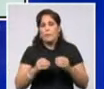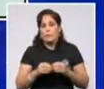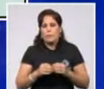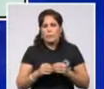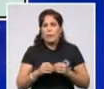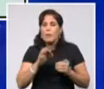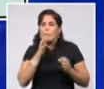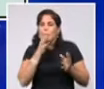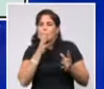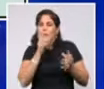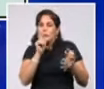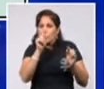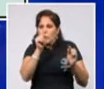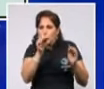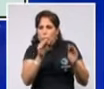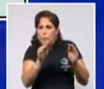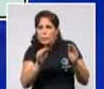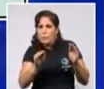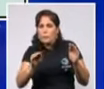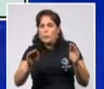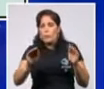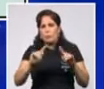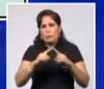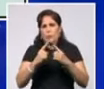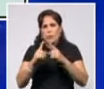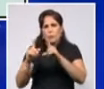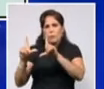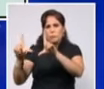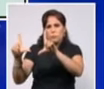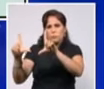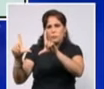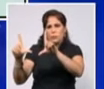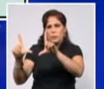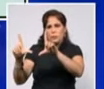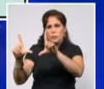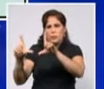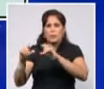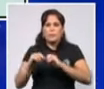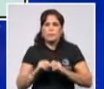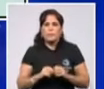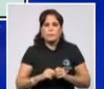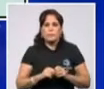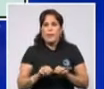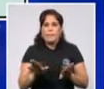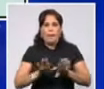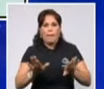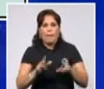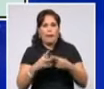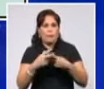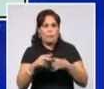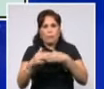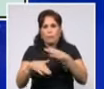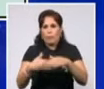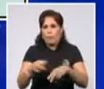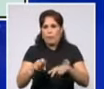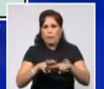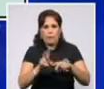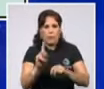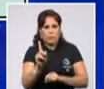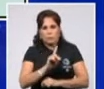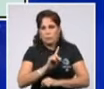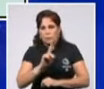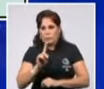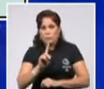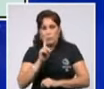parecía que iba a disminuir, por eso la pusimos, para no llevarnos la impresión de que ya está resuelto. Sin embargo,